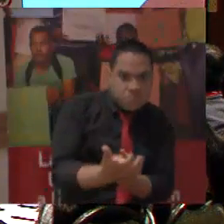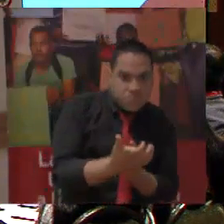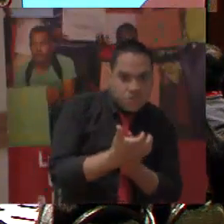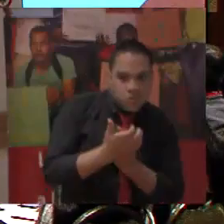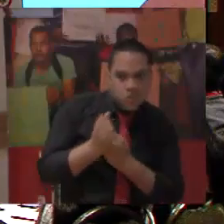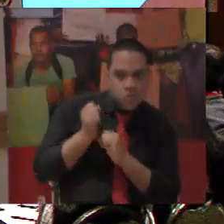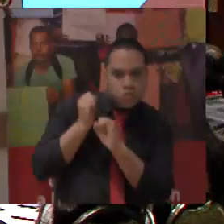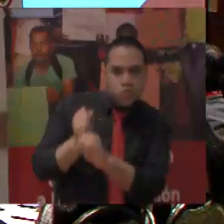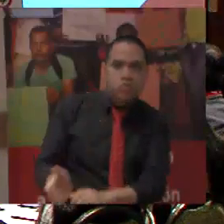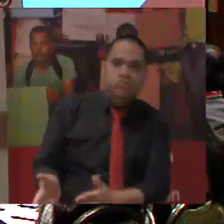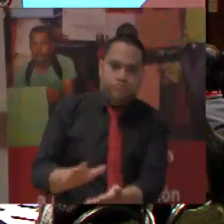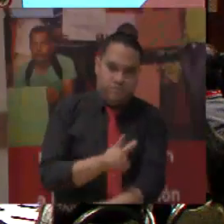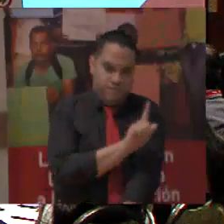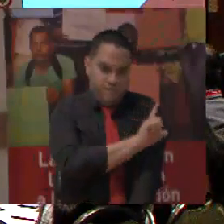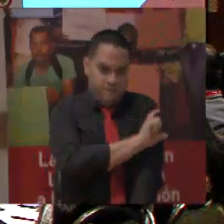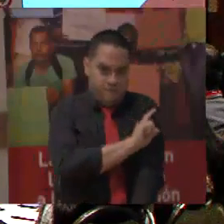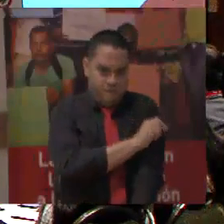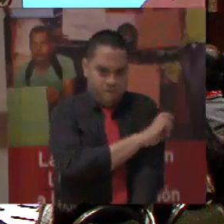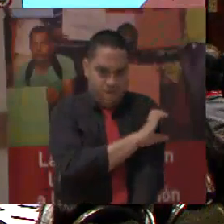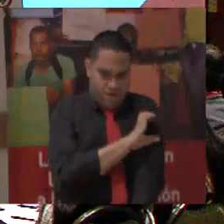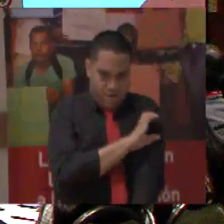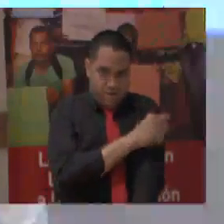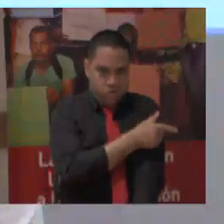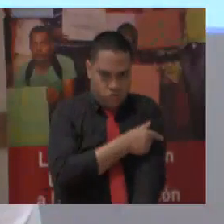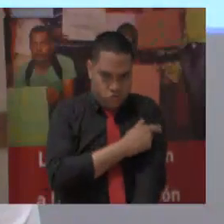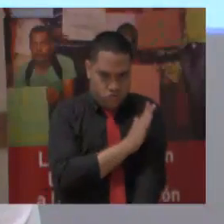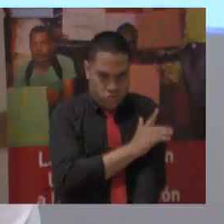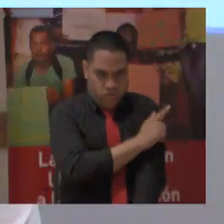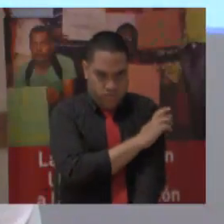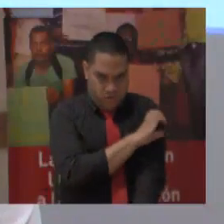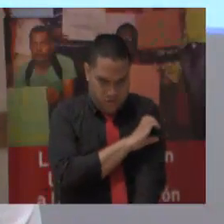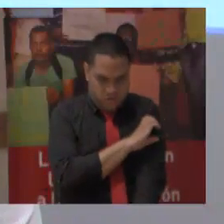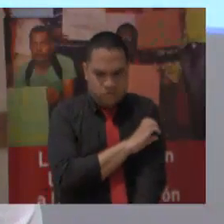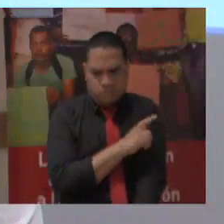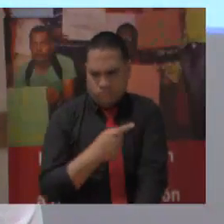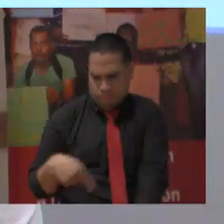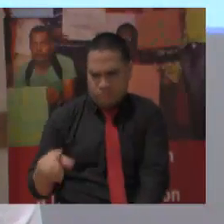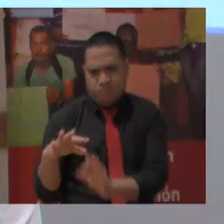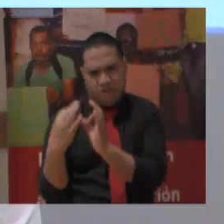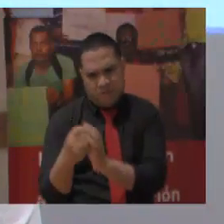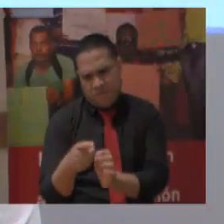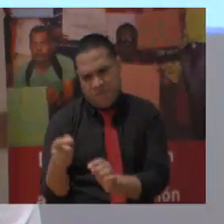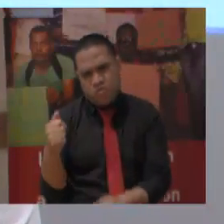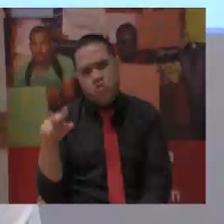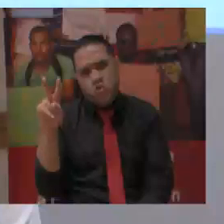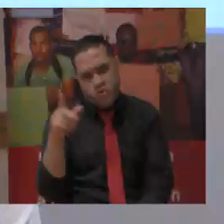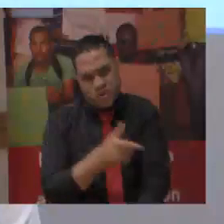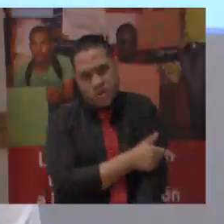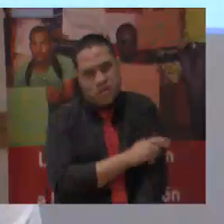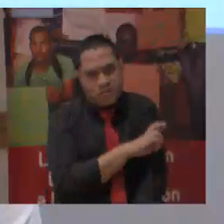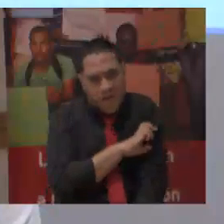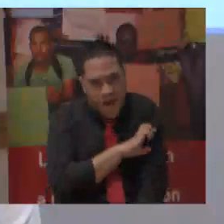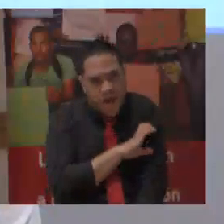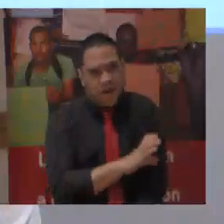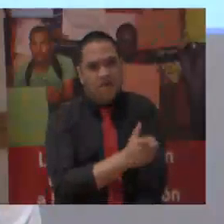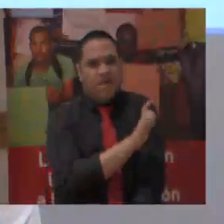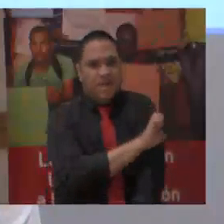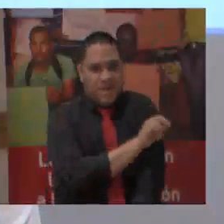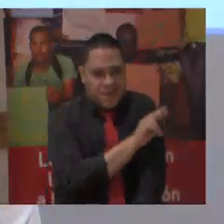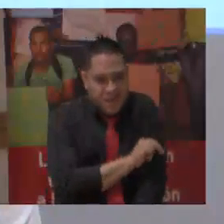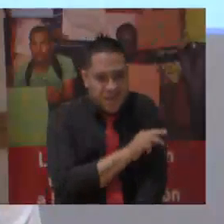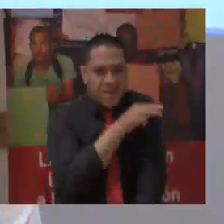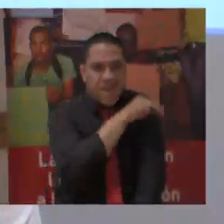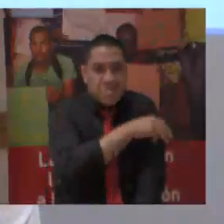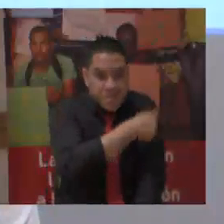otra docena de familiares que fueron secuestrados por las FARC, por el ELN, por el